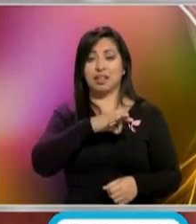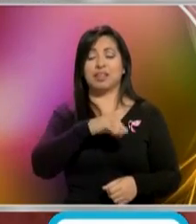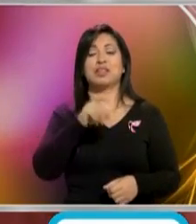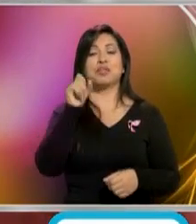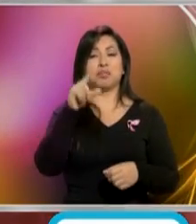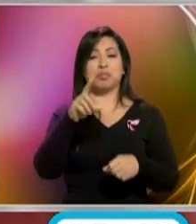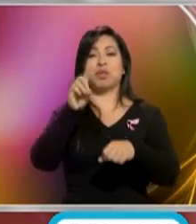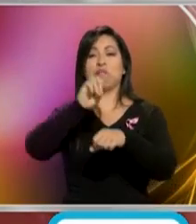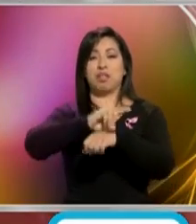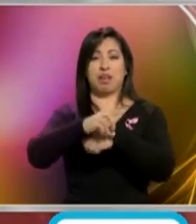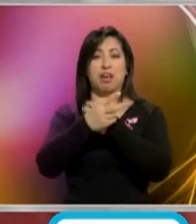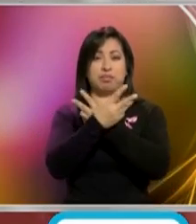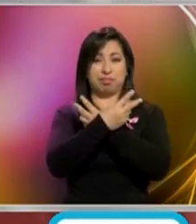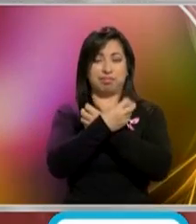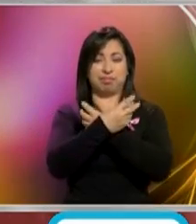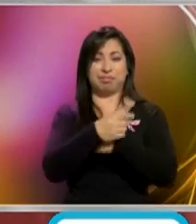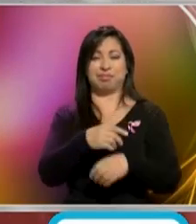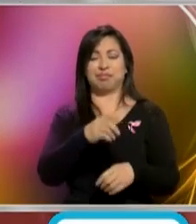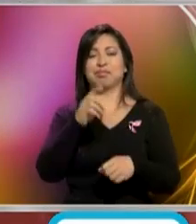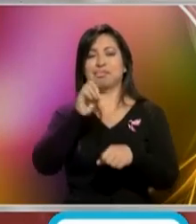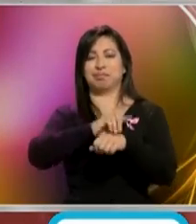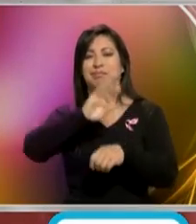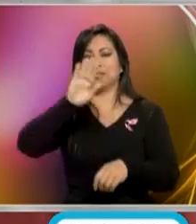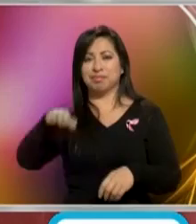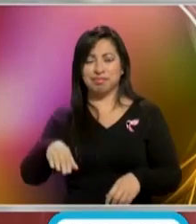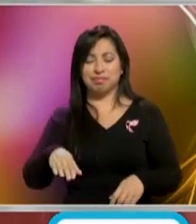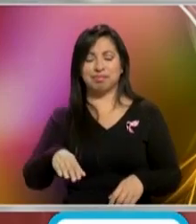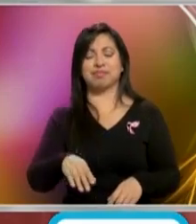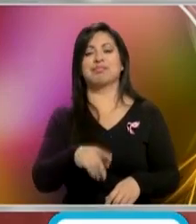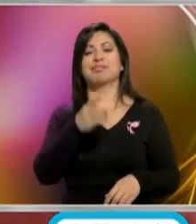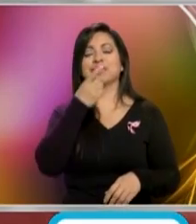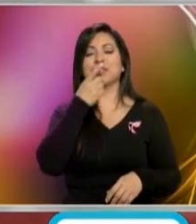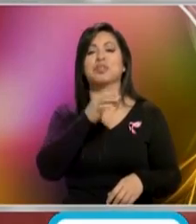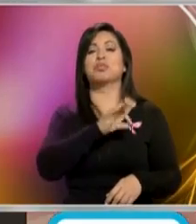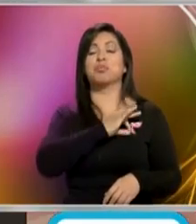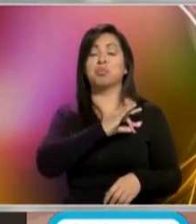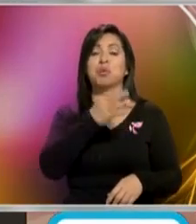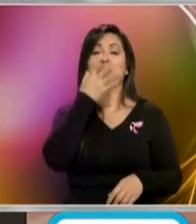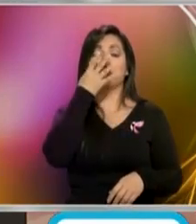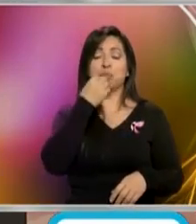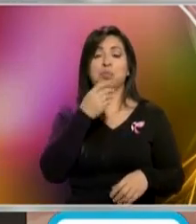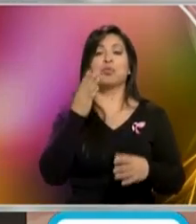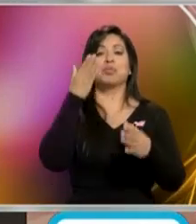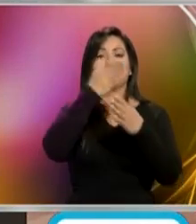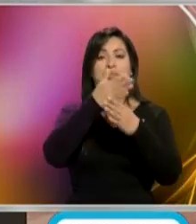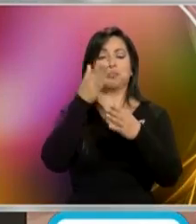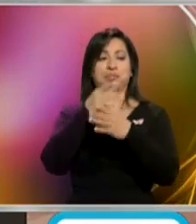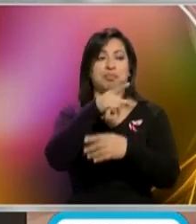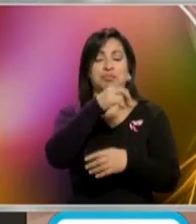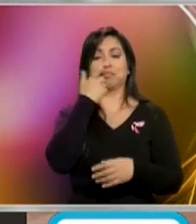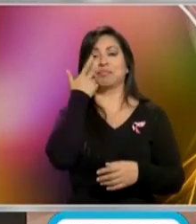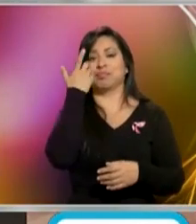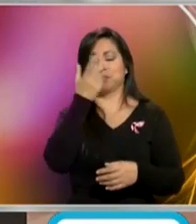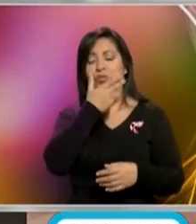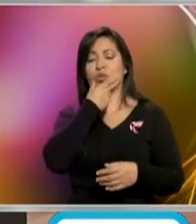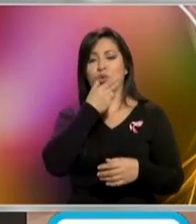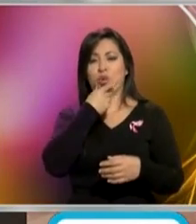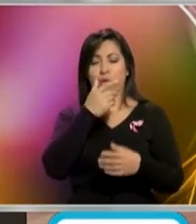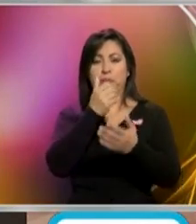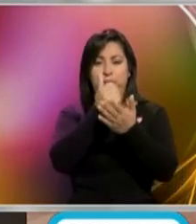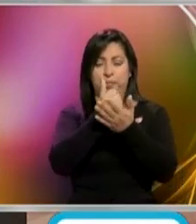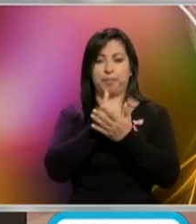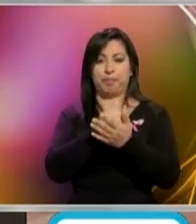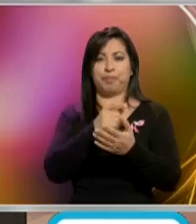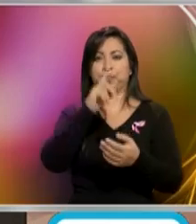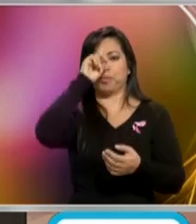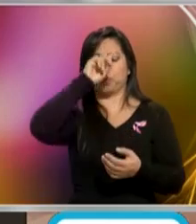Día de Muertos es realmente espectacular. La oportunidad de estar por ahí. Entonces, les quiero compartir 3 aplicaciones que los van a ayudar muchísimo en ello. La